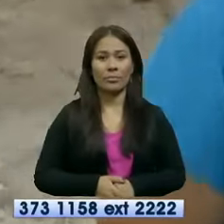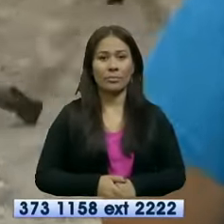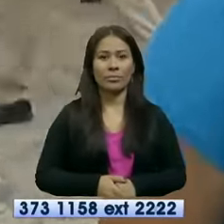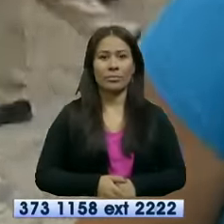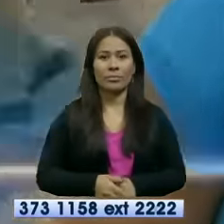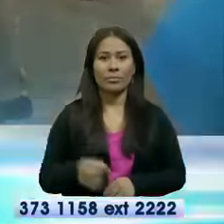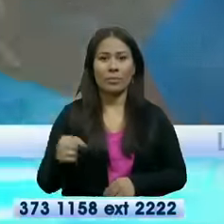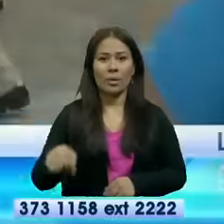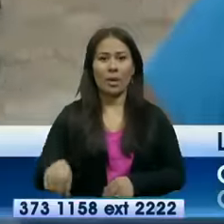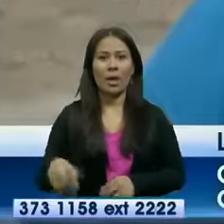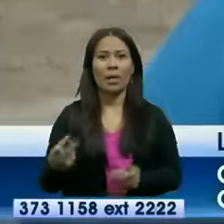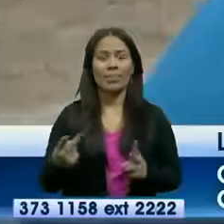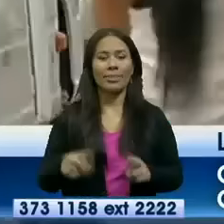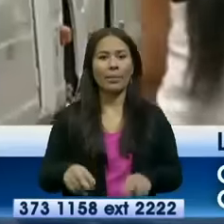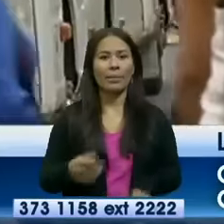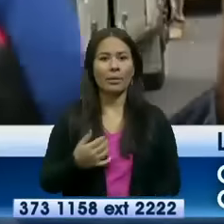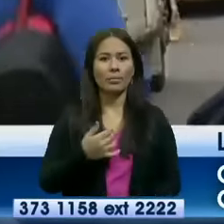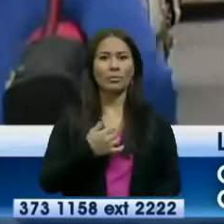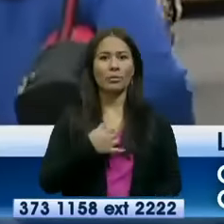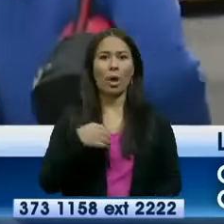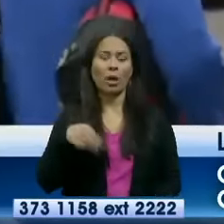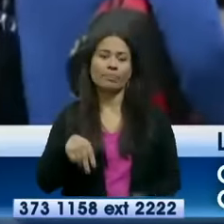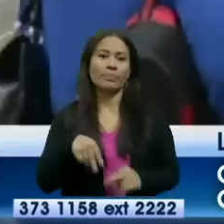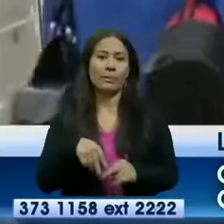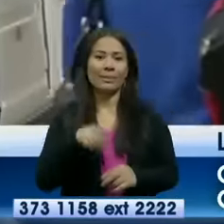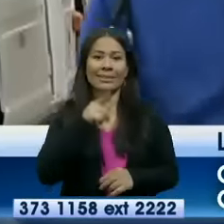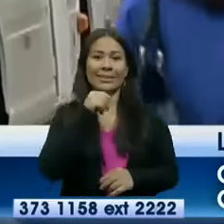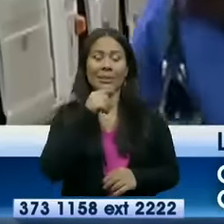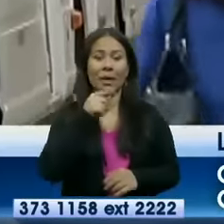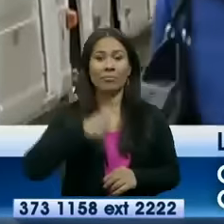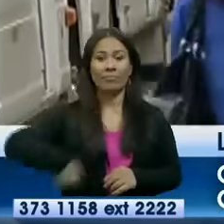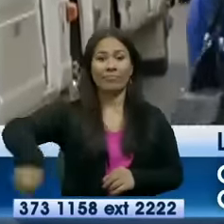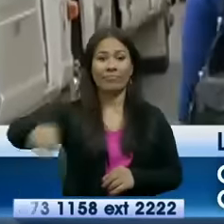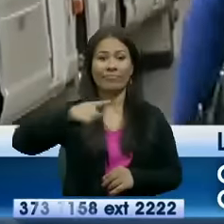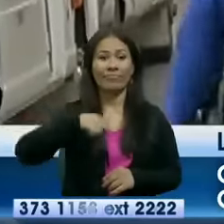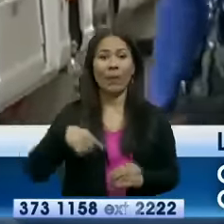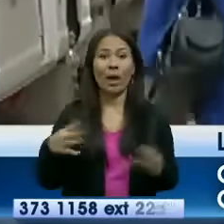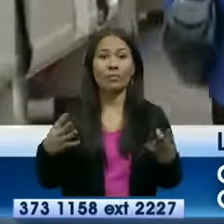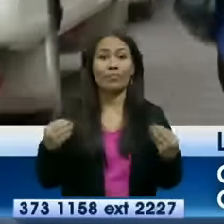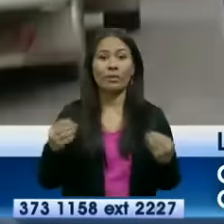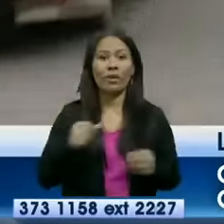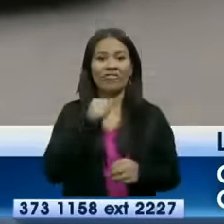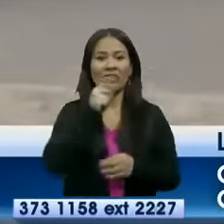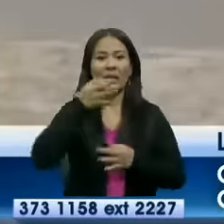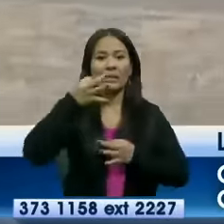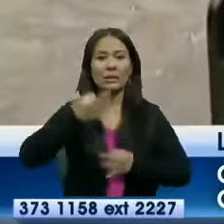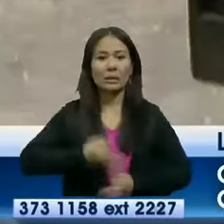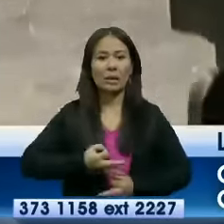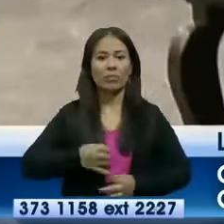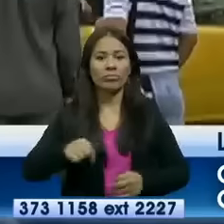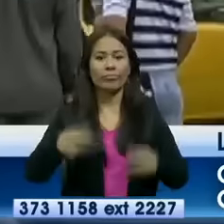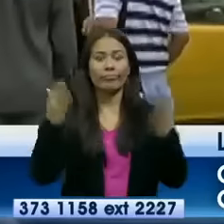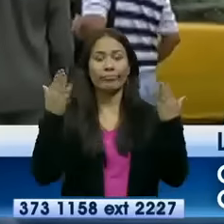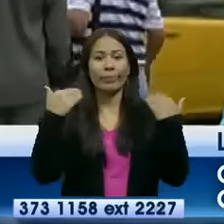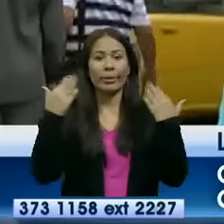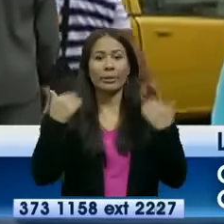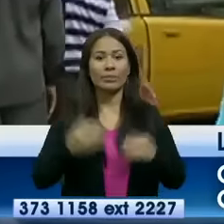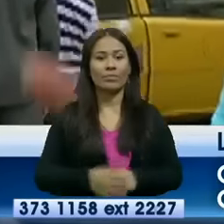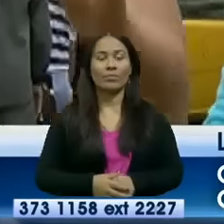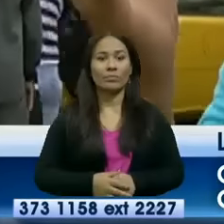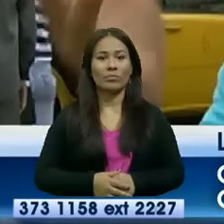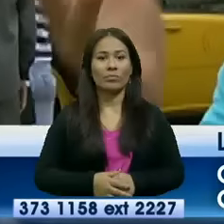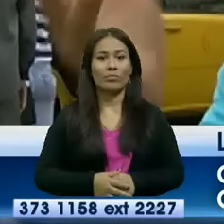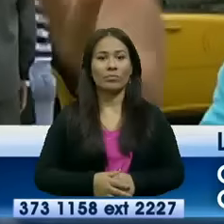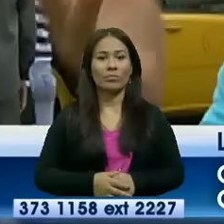delectarse y ya pues se lo han robado. Otros opinan que esto es solo el reflejo de la inseguridad que existe en Guayaquil. La carencia